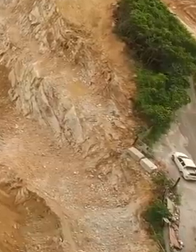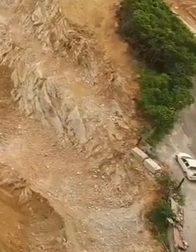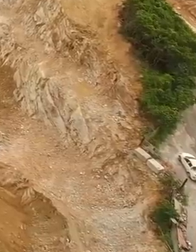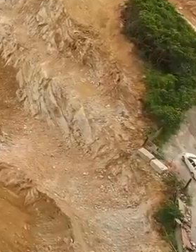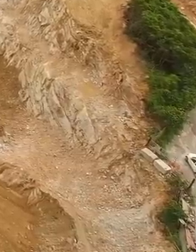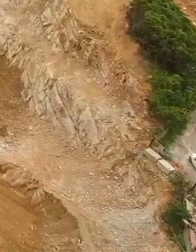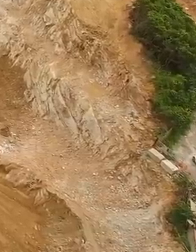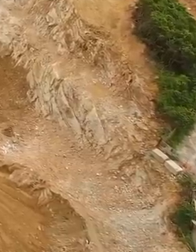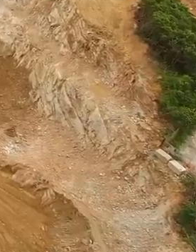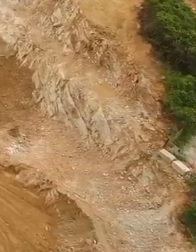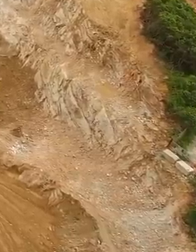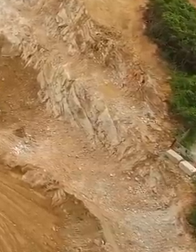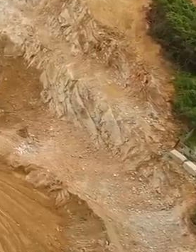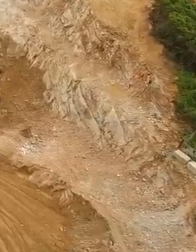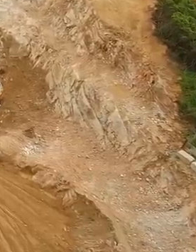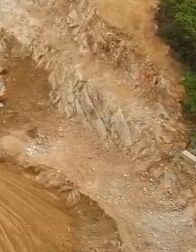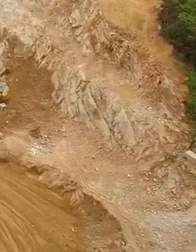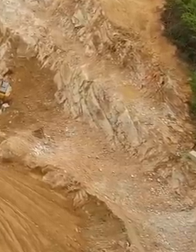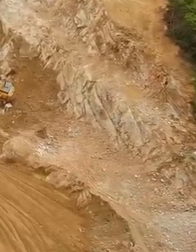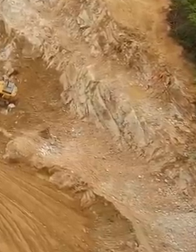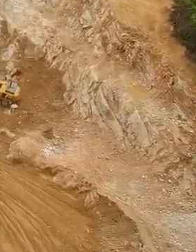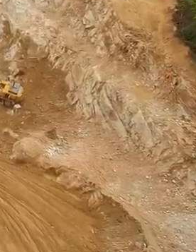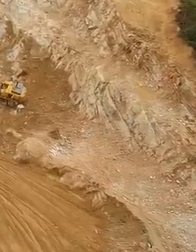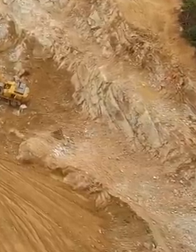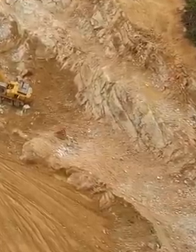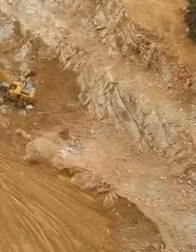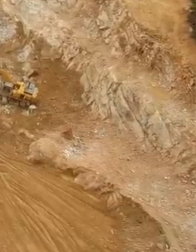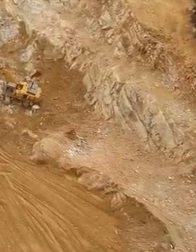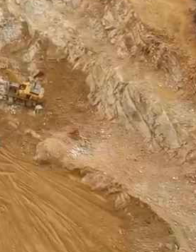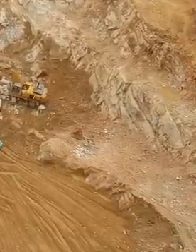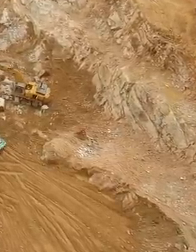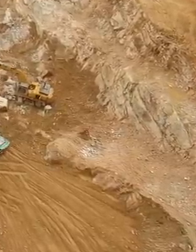y producción de litio es